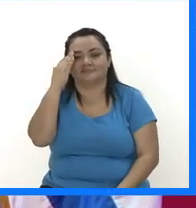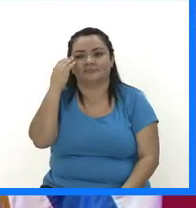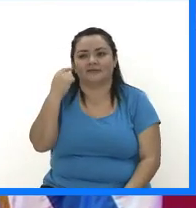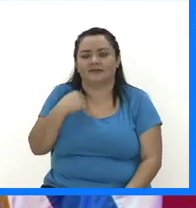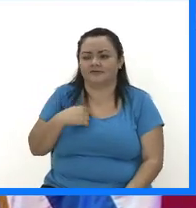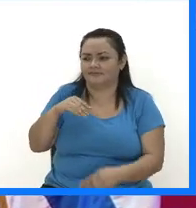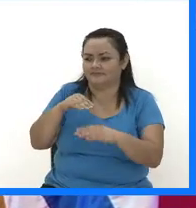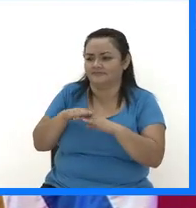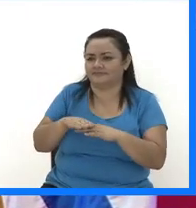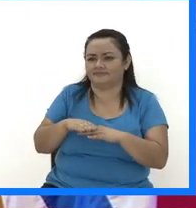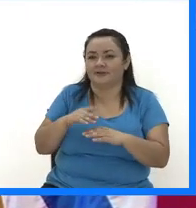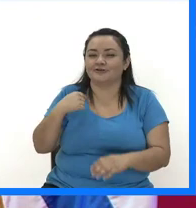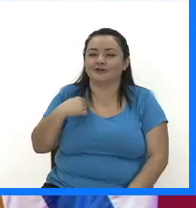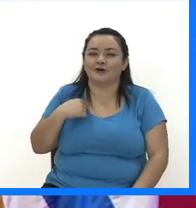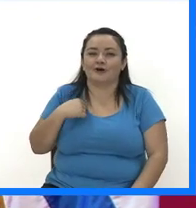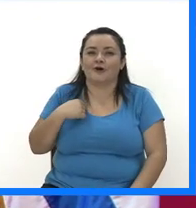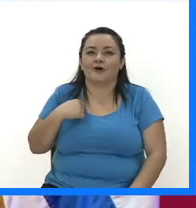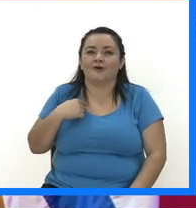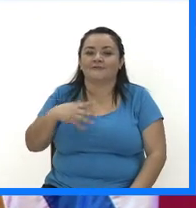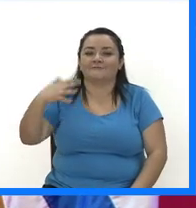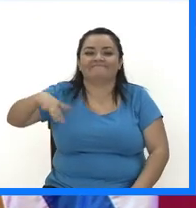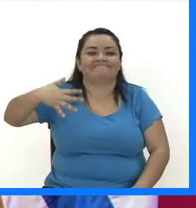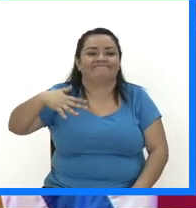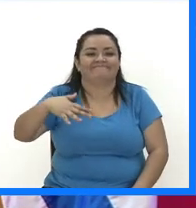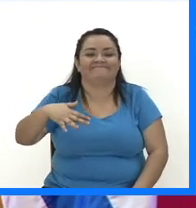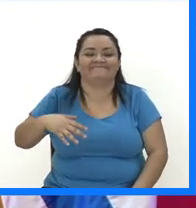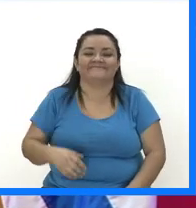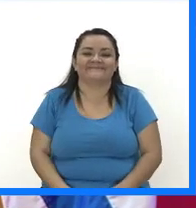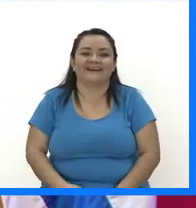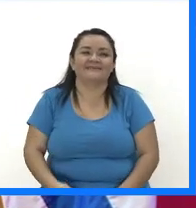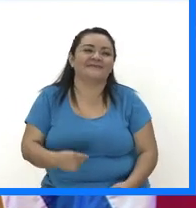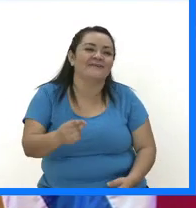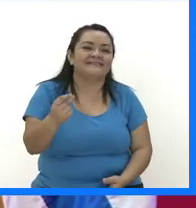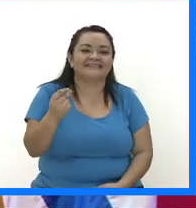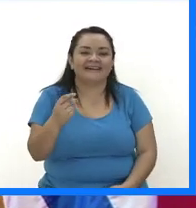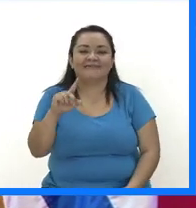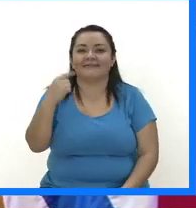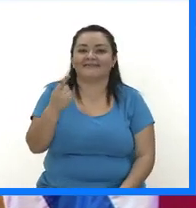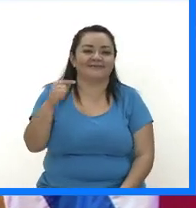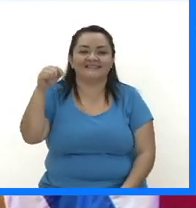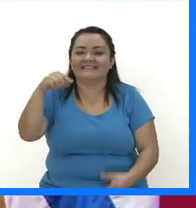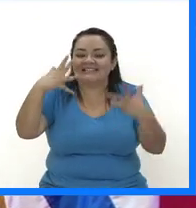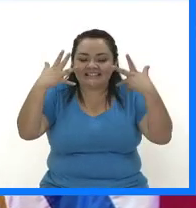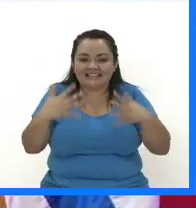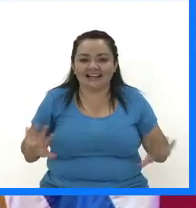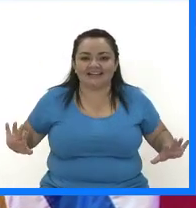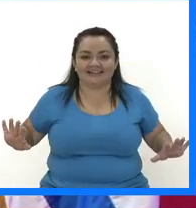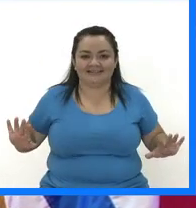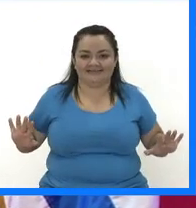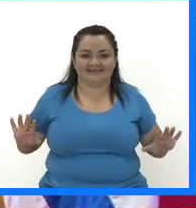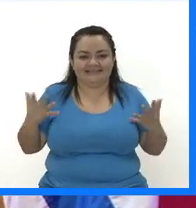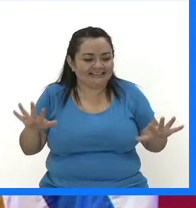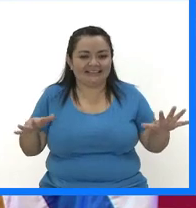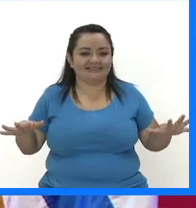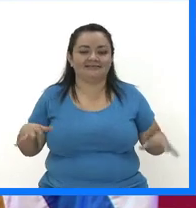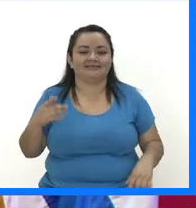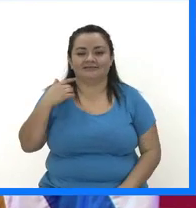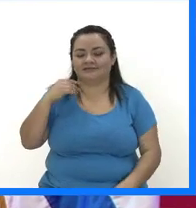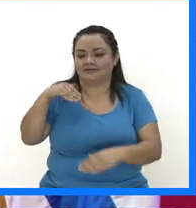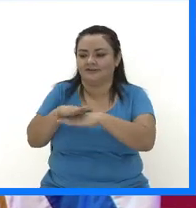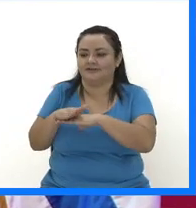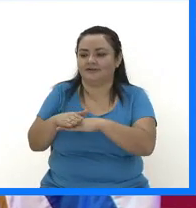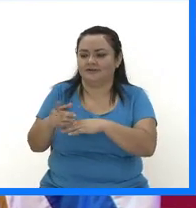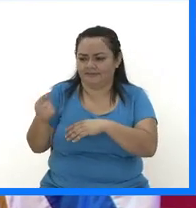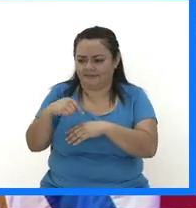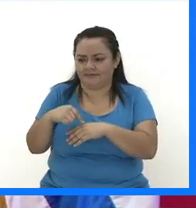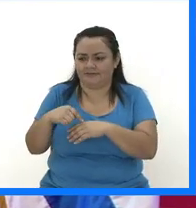dije yo y yo soy de esas personas medio abatidas a mí las cosas no me gustan para mañana me gustan para ayer inmediatamente le puso